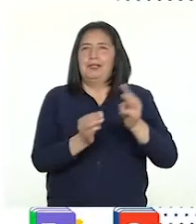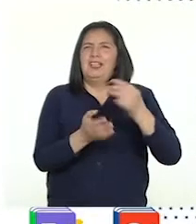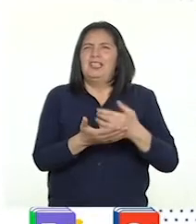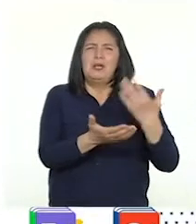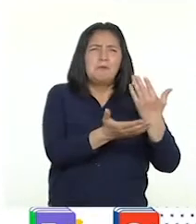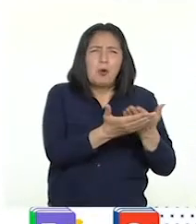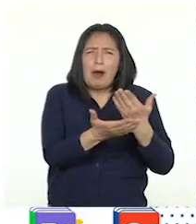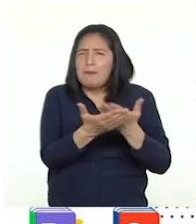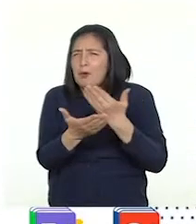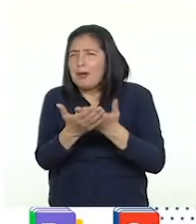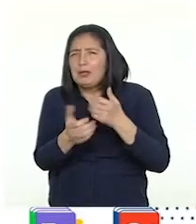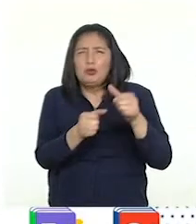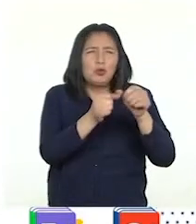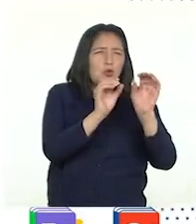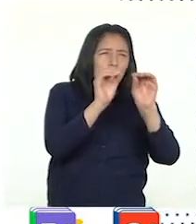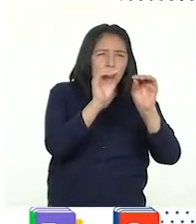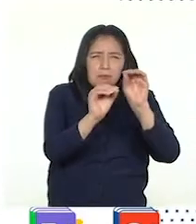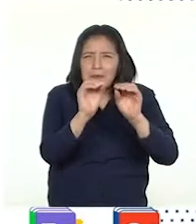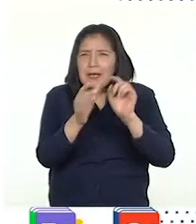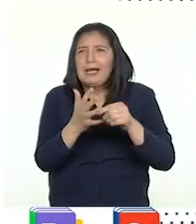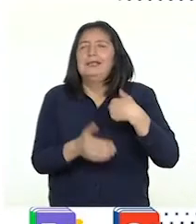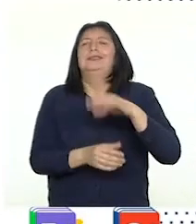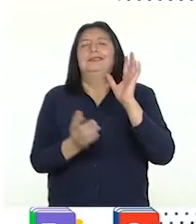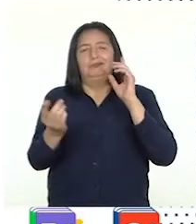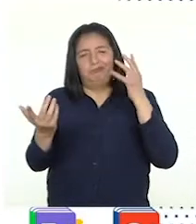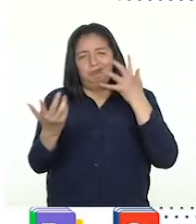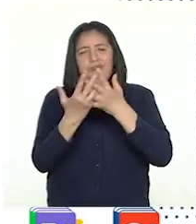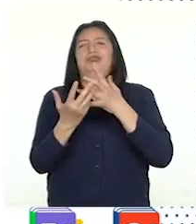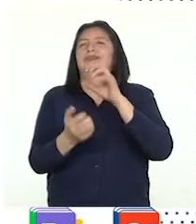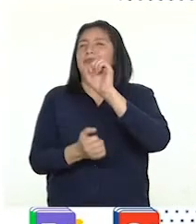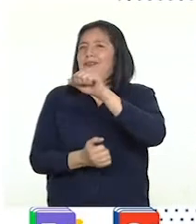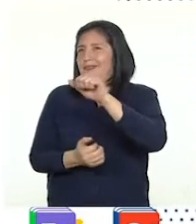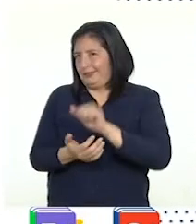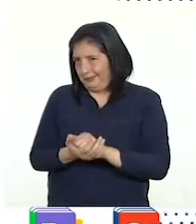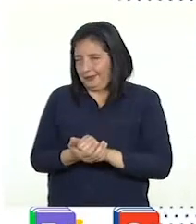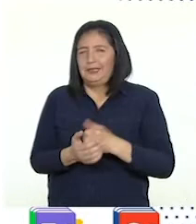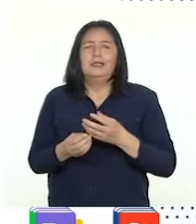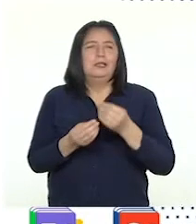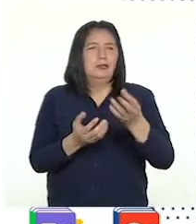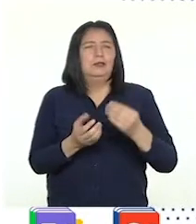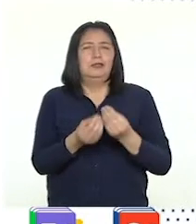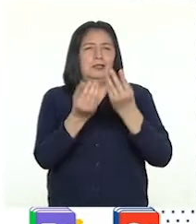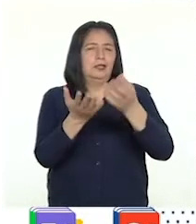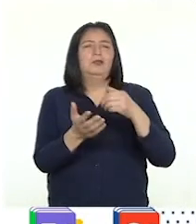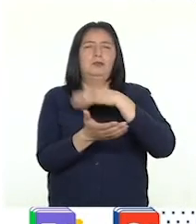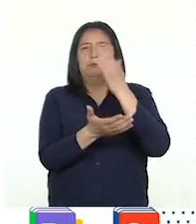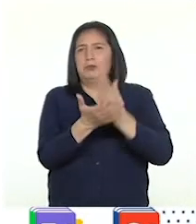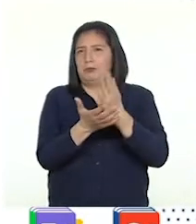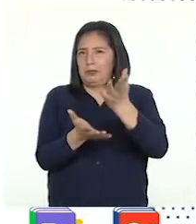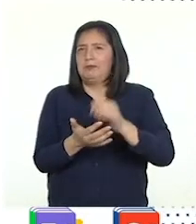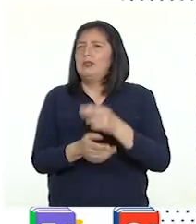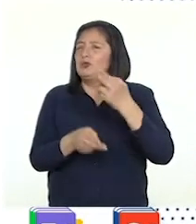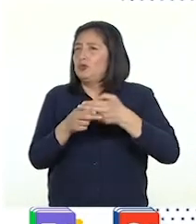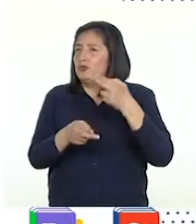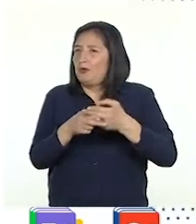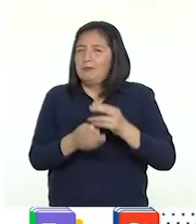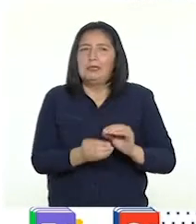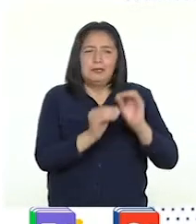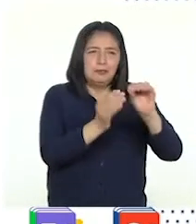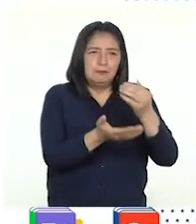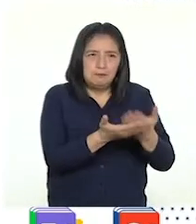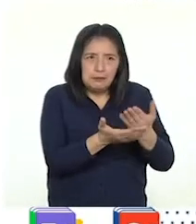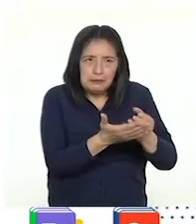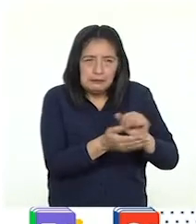ir probando valores hasta obtener uno que cumpla con todas las condiciones planteadas por el problema, y eso se llama ensayo y